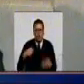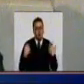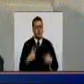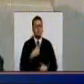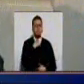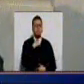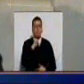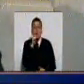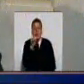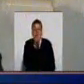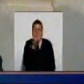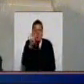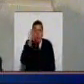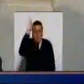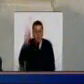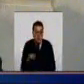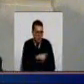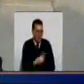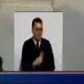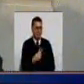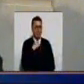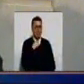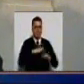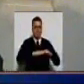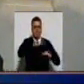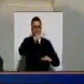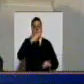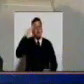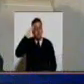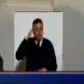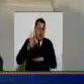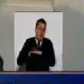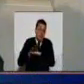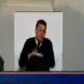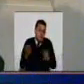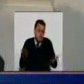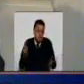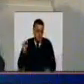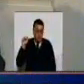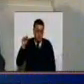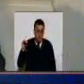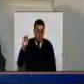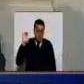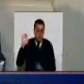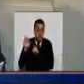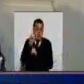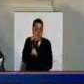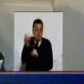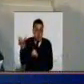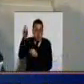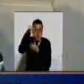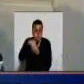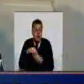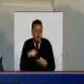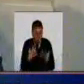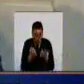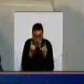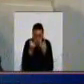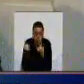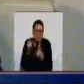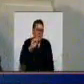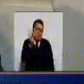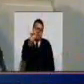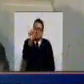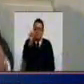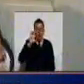a 79% de los activos. Luego, senador Name, difícilmente esos personajes estaban realmente interesados en meterse